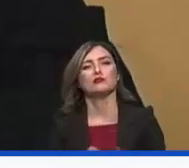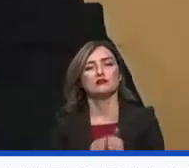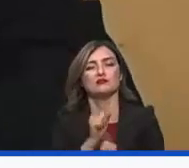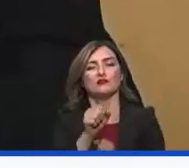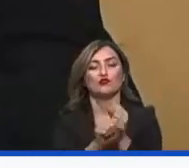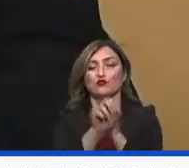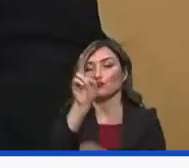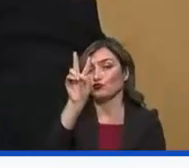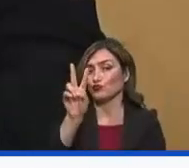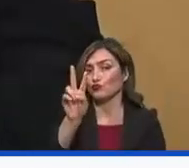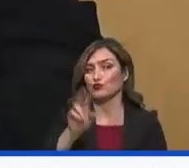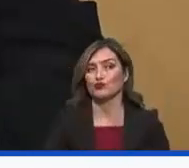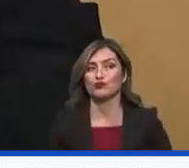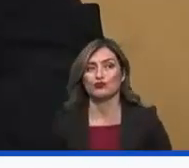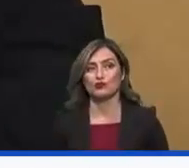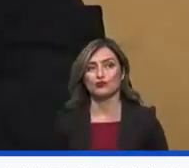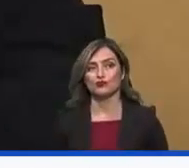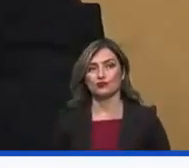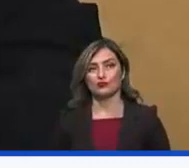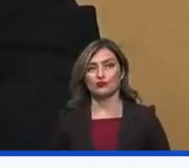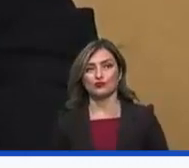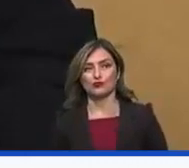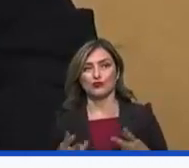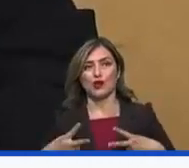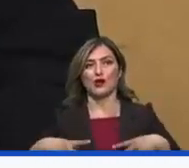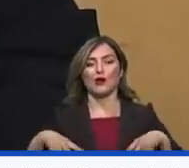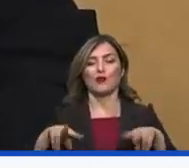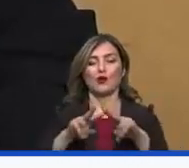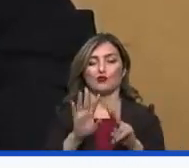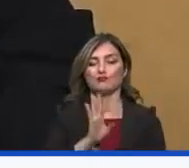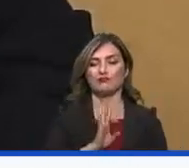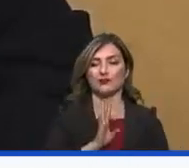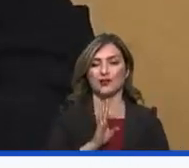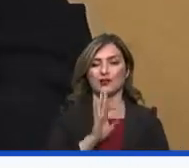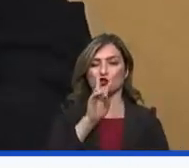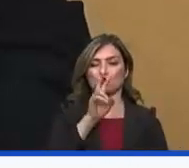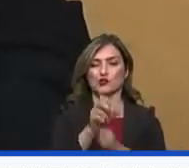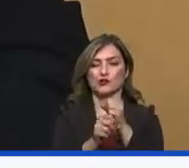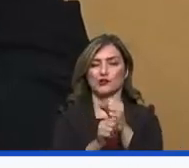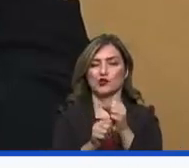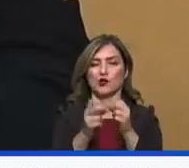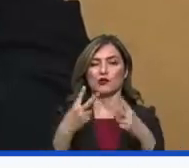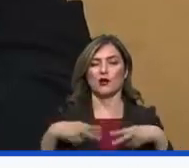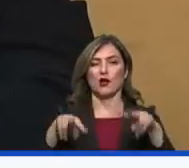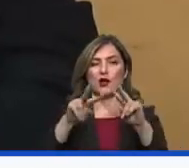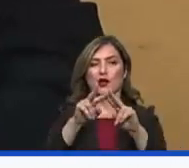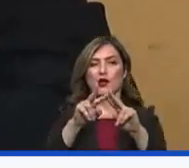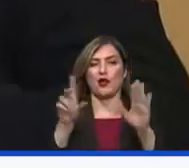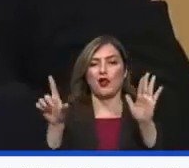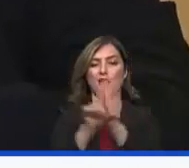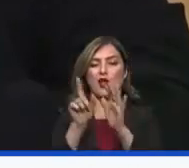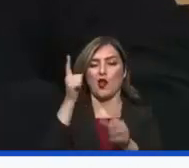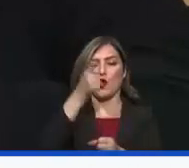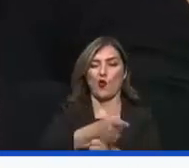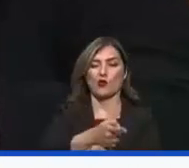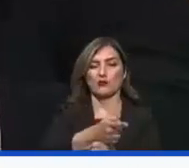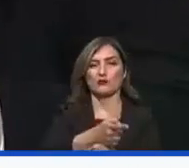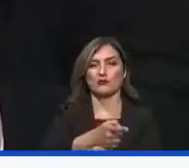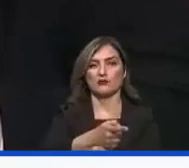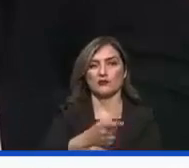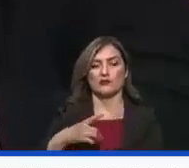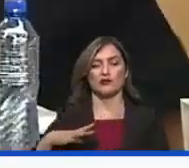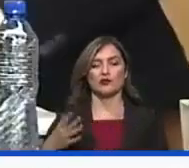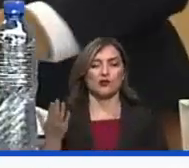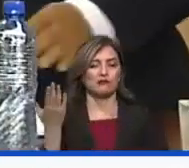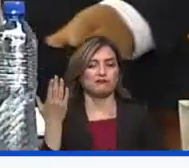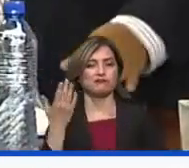años será revisada la tarifa técnica en el Ecuador por mandato de la ley para los señores